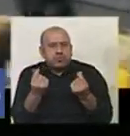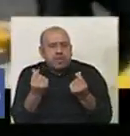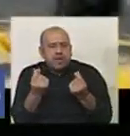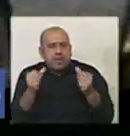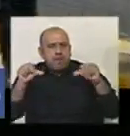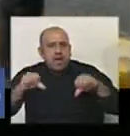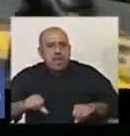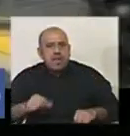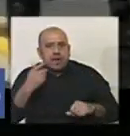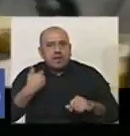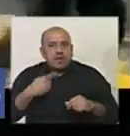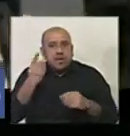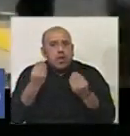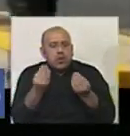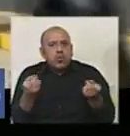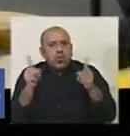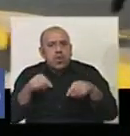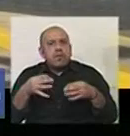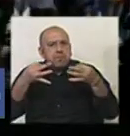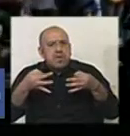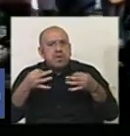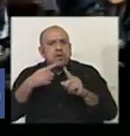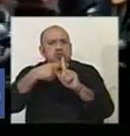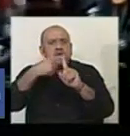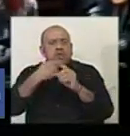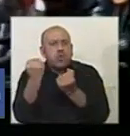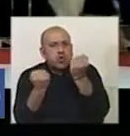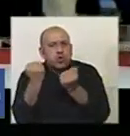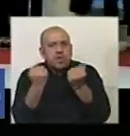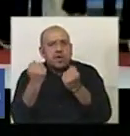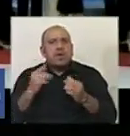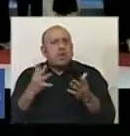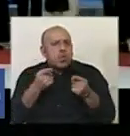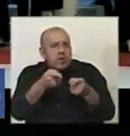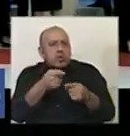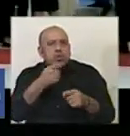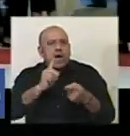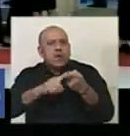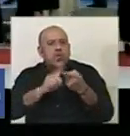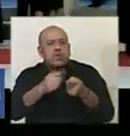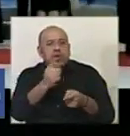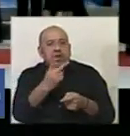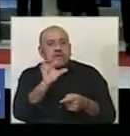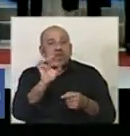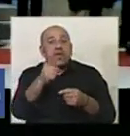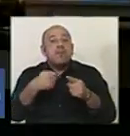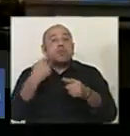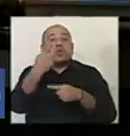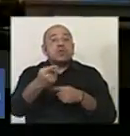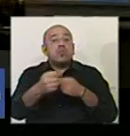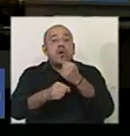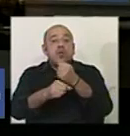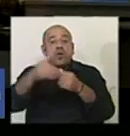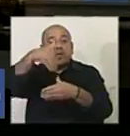cuándo llegará finalmente la recuperación, en qué momento repercutirán los acuerdos del G20 y qué pasará en las elecciones presidenciales del próximo año.